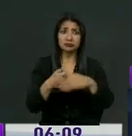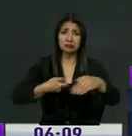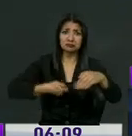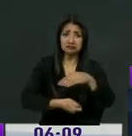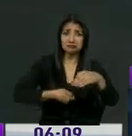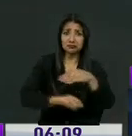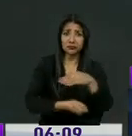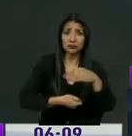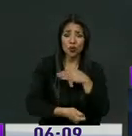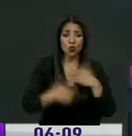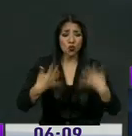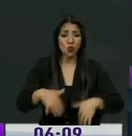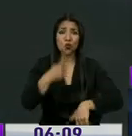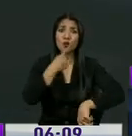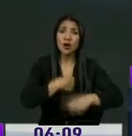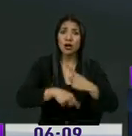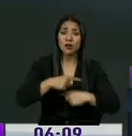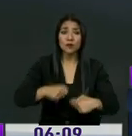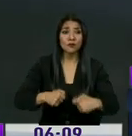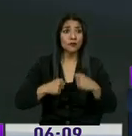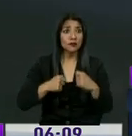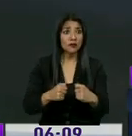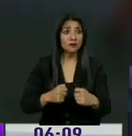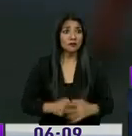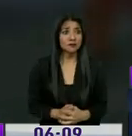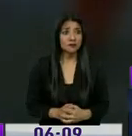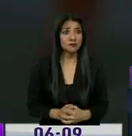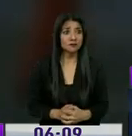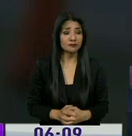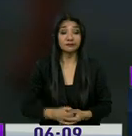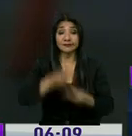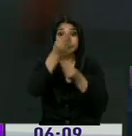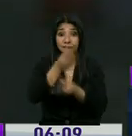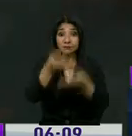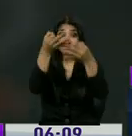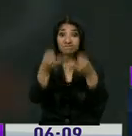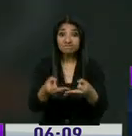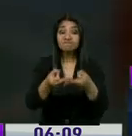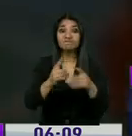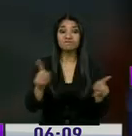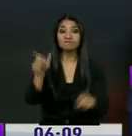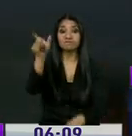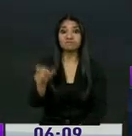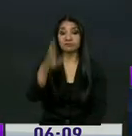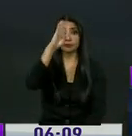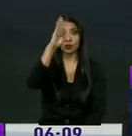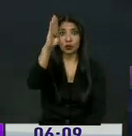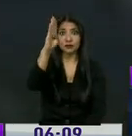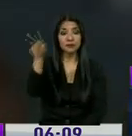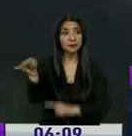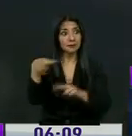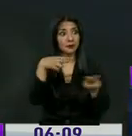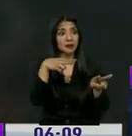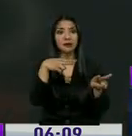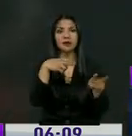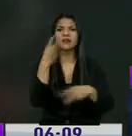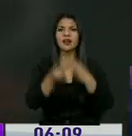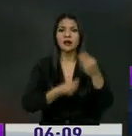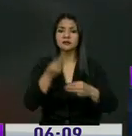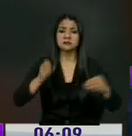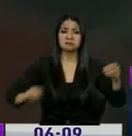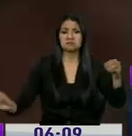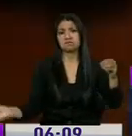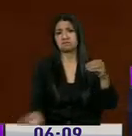graves heridas en su cuerpo. Estas mismas informaciones extraoficiales dan cuenta que un miembro policial, por disolver la gresca, habría lanzado una